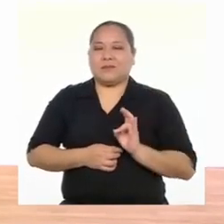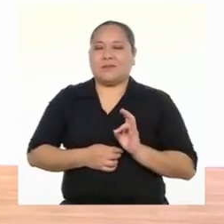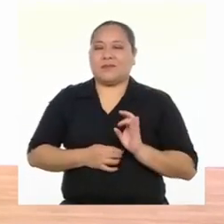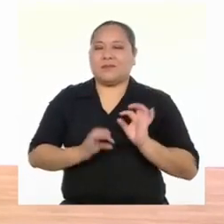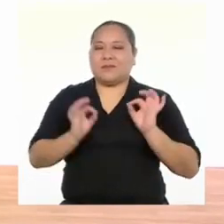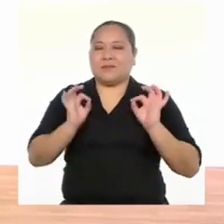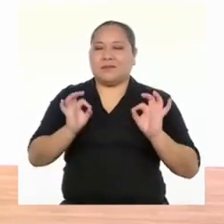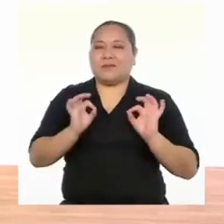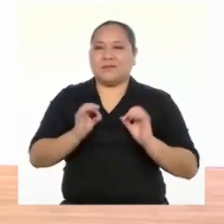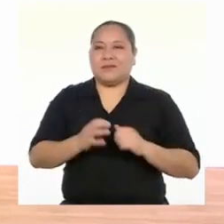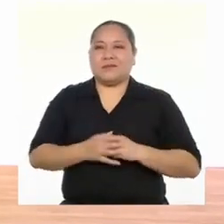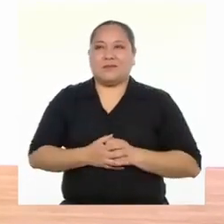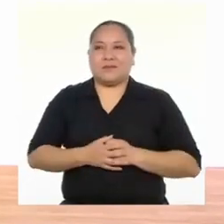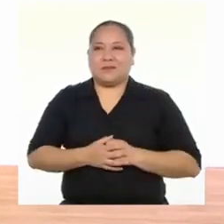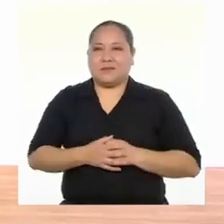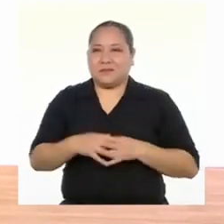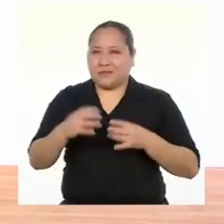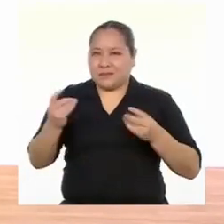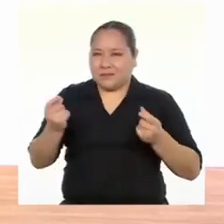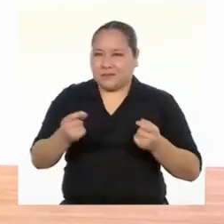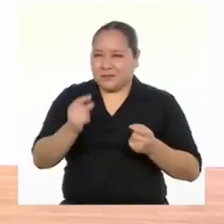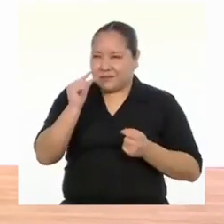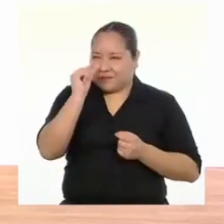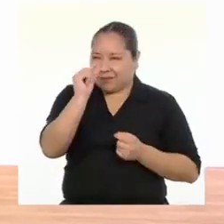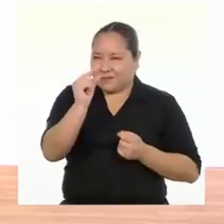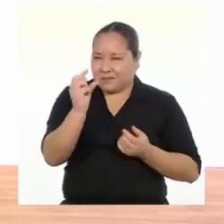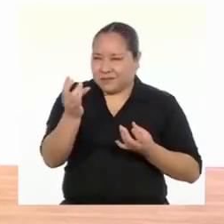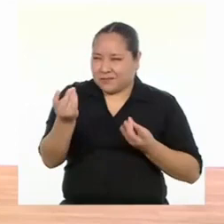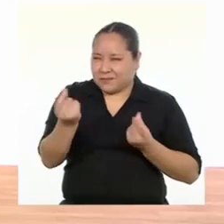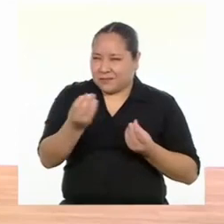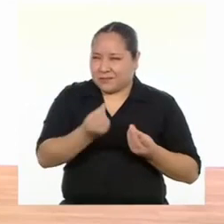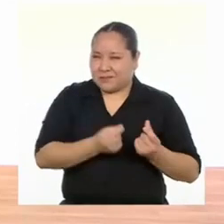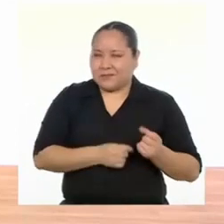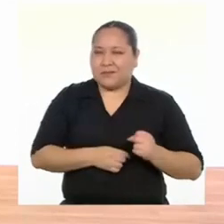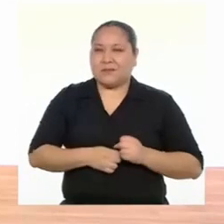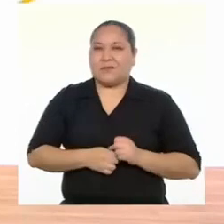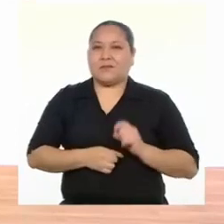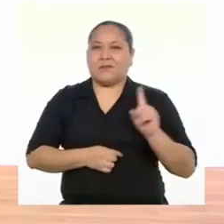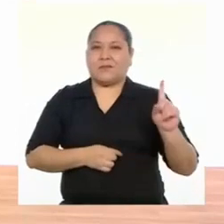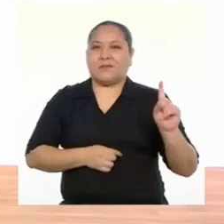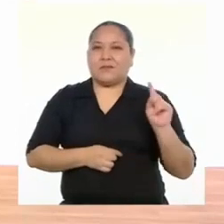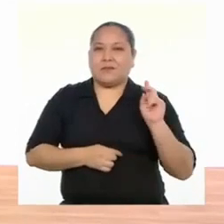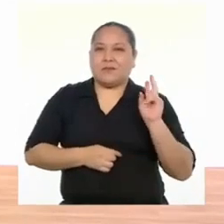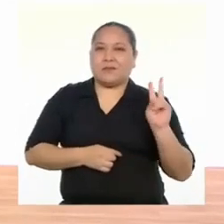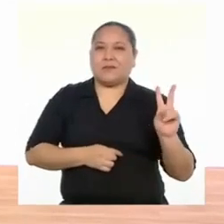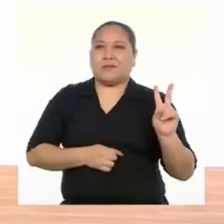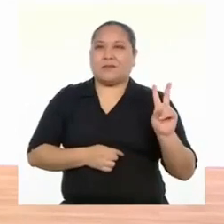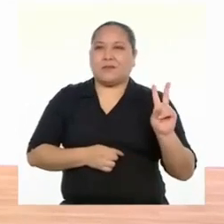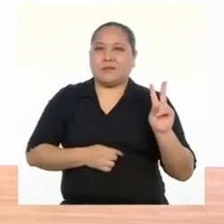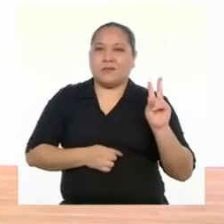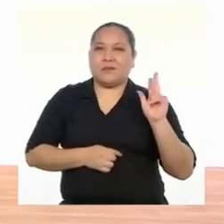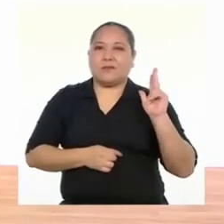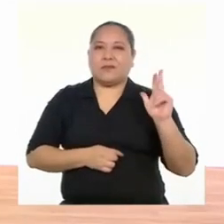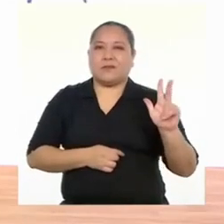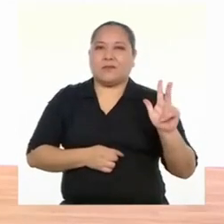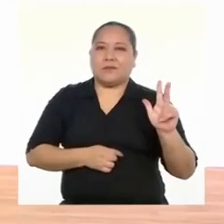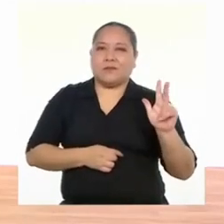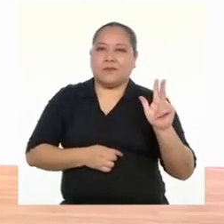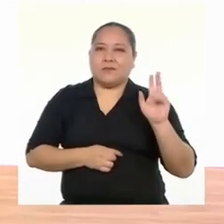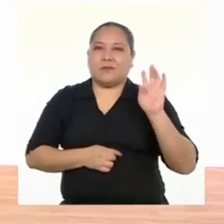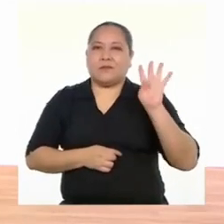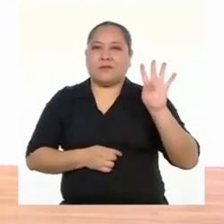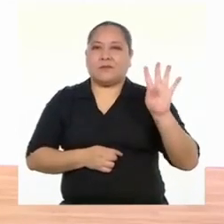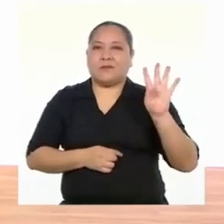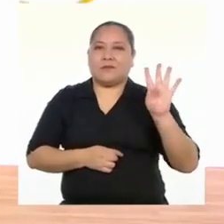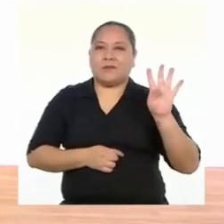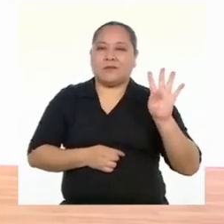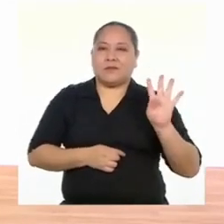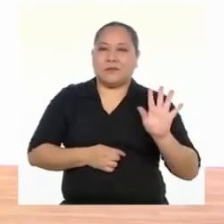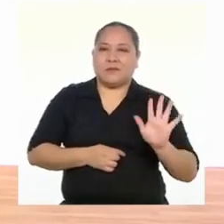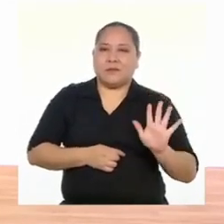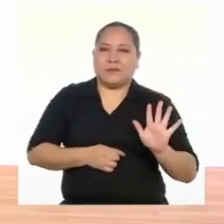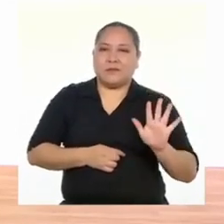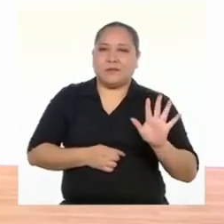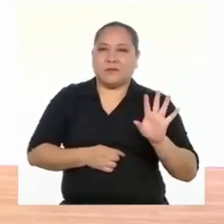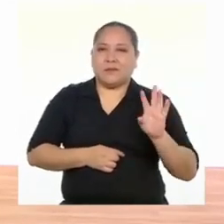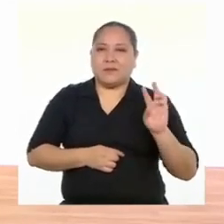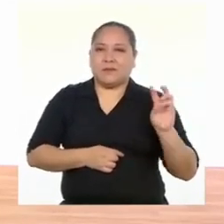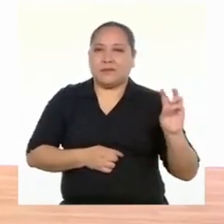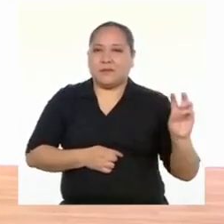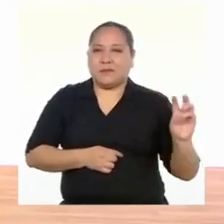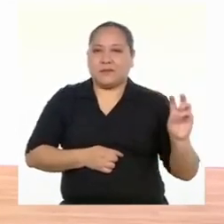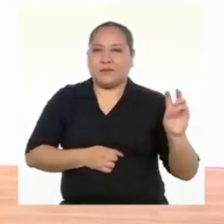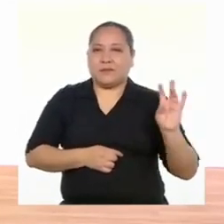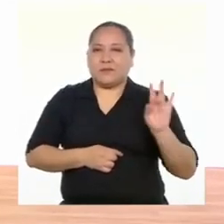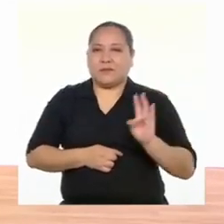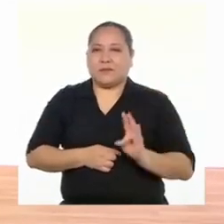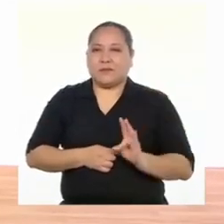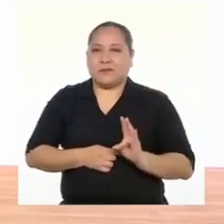7. Correcto. Una más, un poquito más rápido. Va. 1, 2, 3, 4.